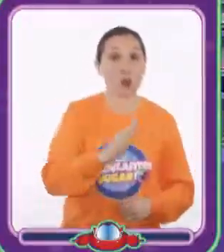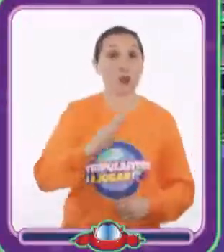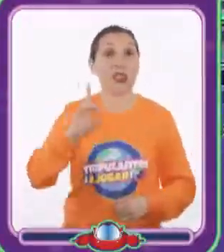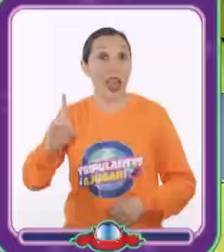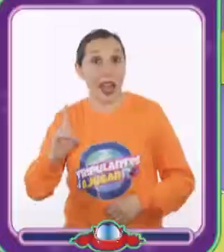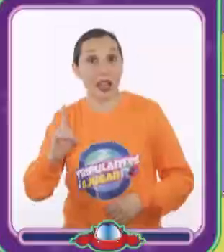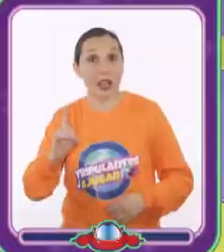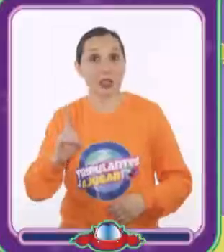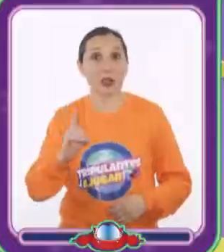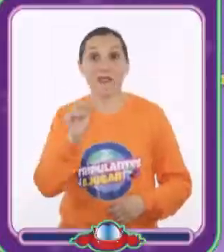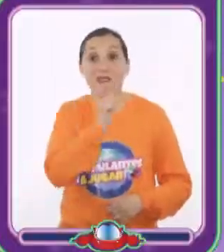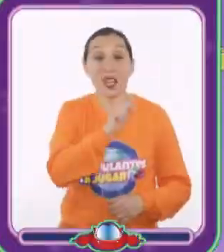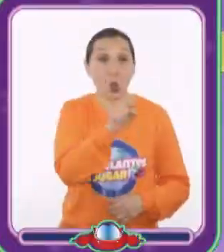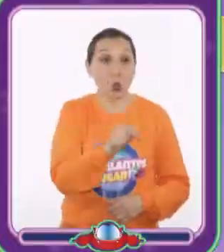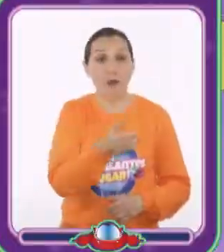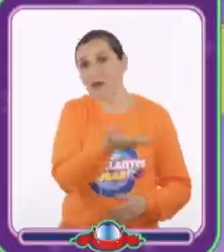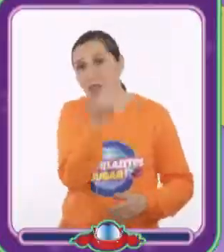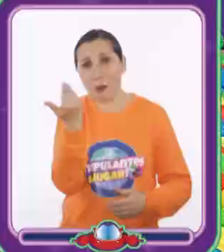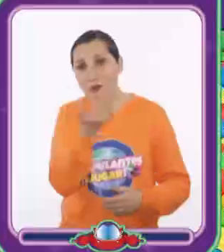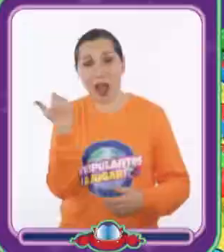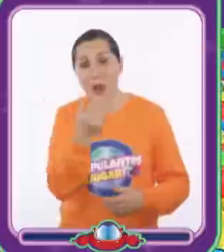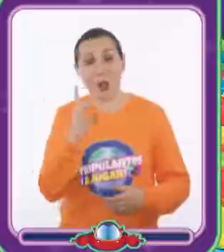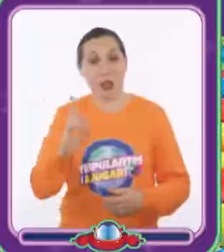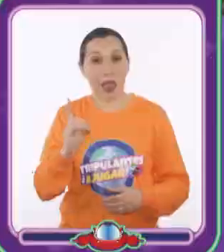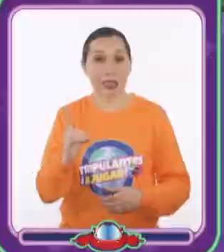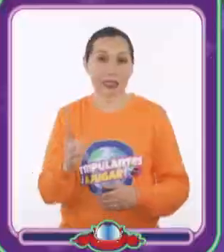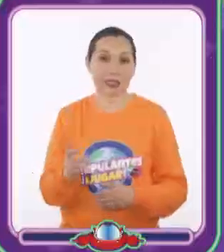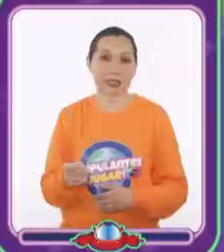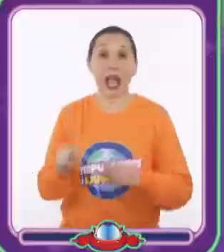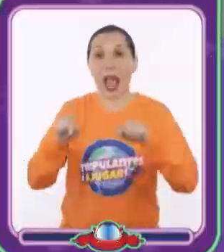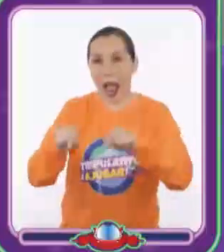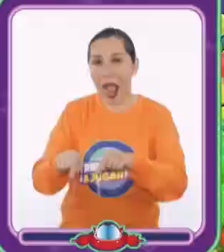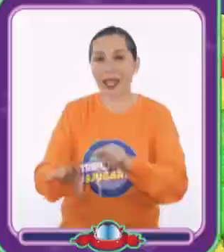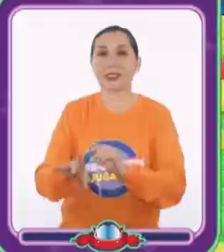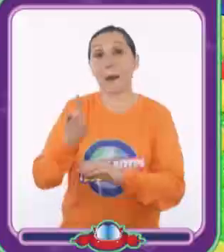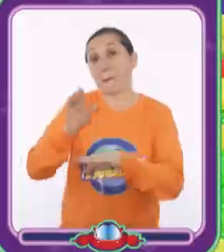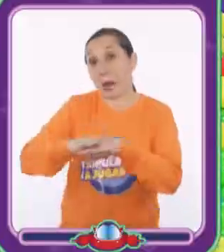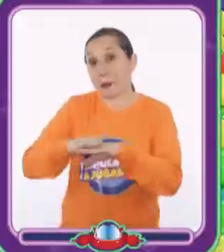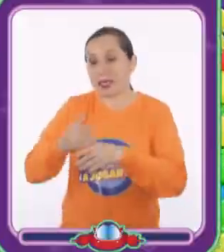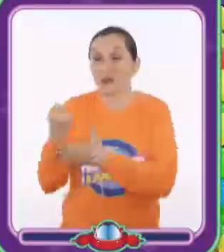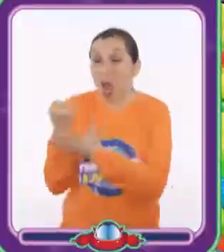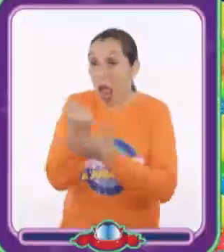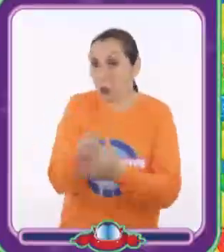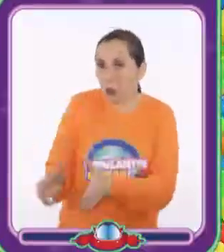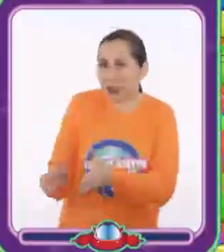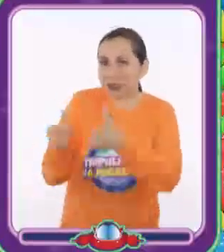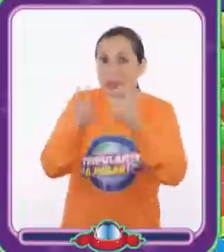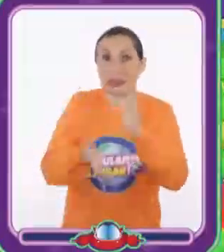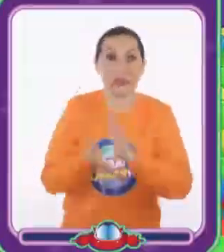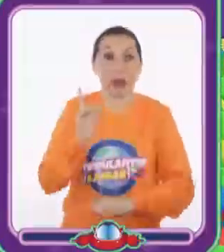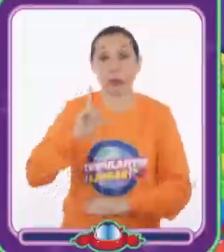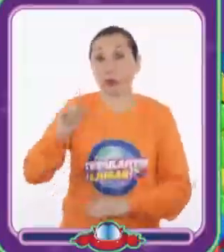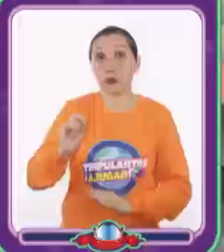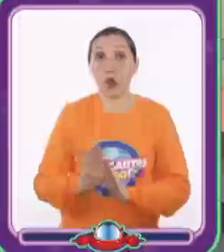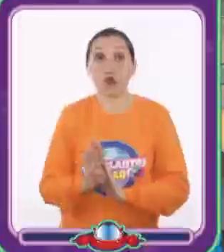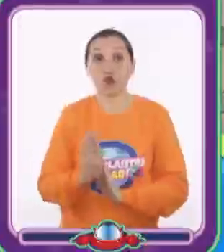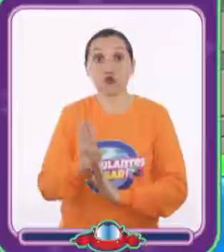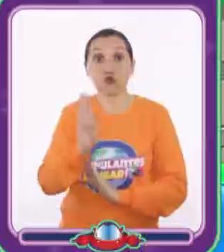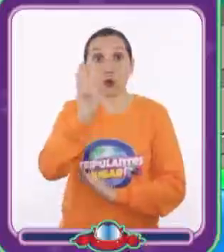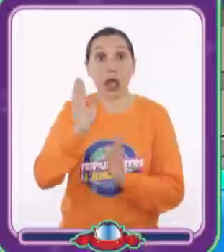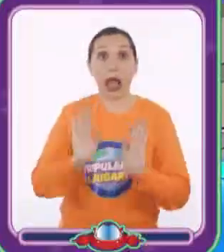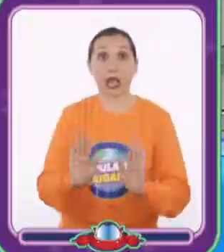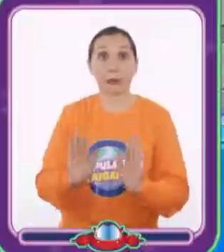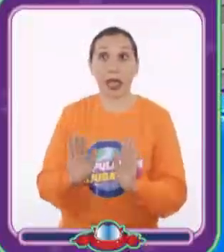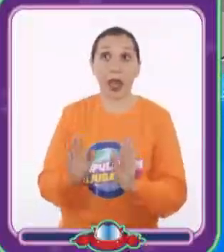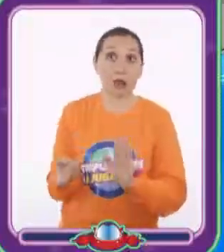Bruno, Dairelis, solo falta tú, vamos. Vamos, Dairelis, eso, aquí está. Permiso, te voy a ayudar. Tenemos que irnos porque Dubilo